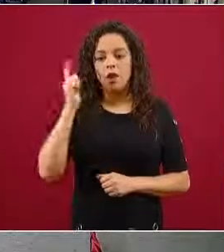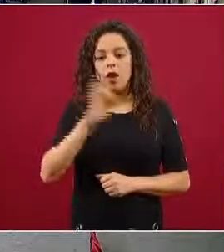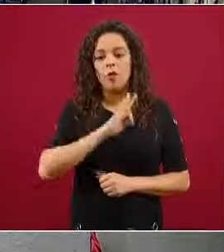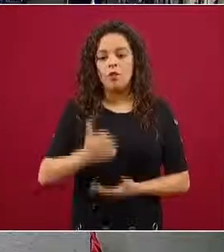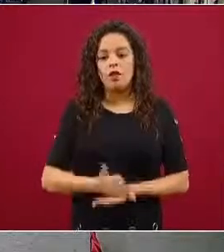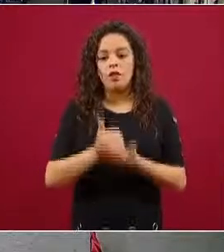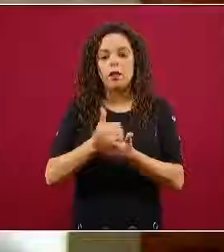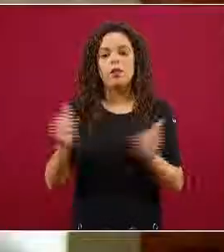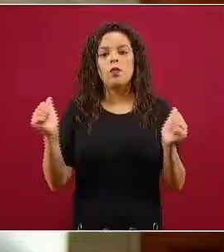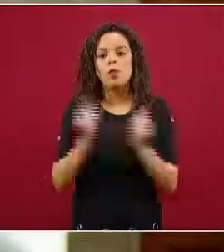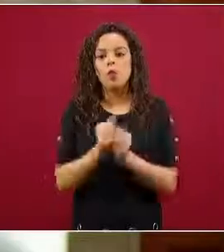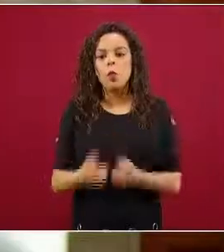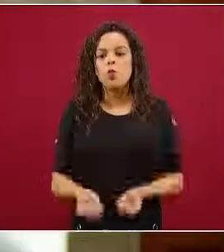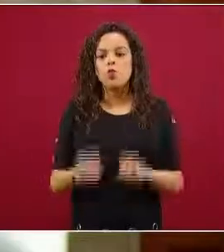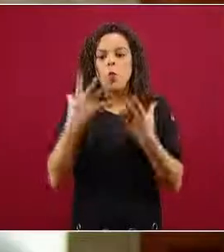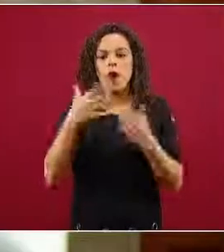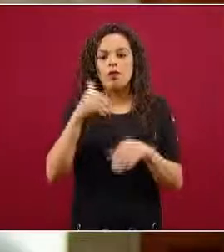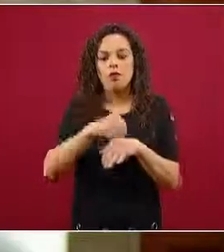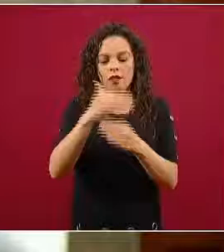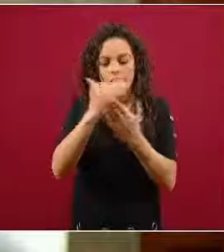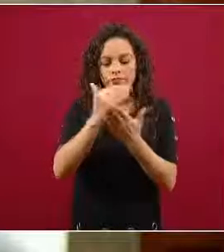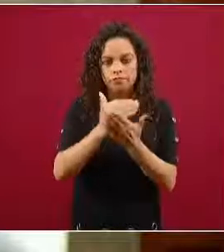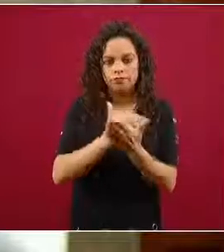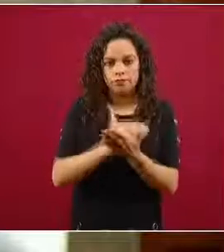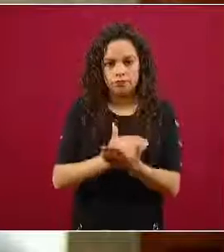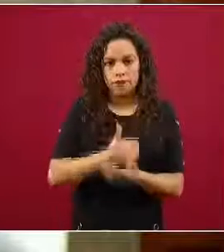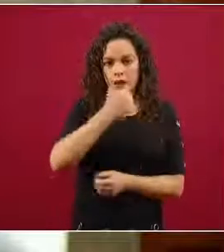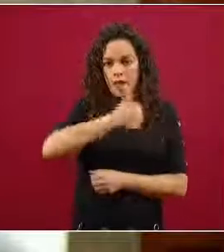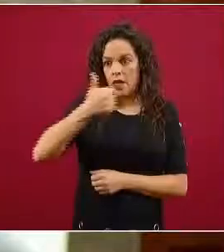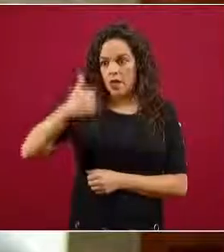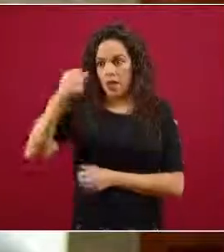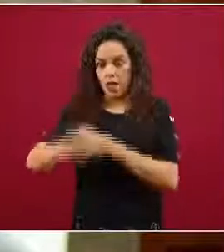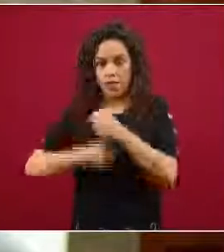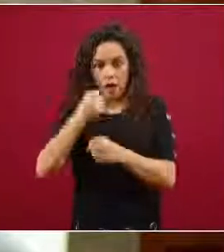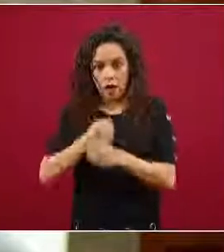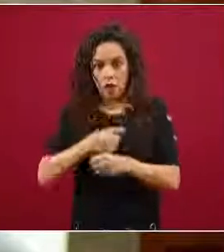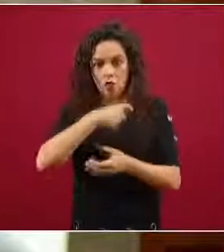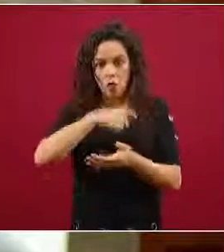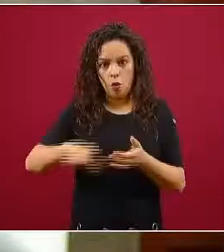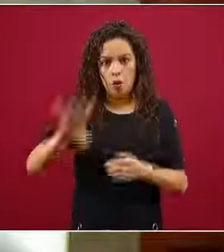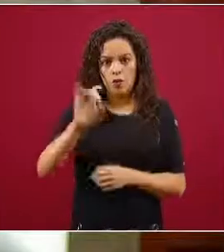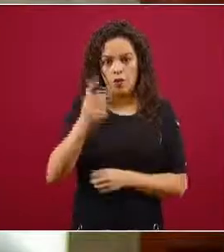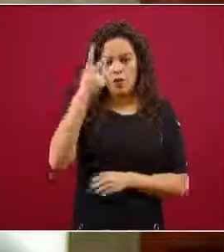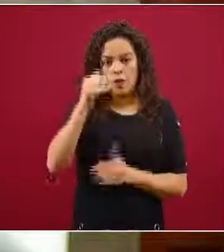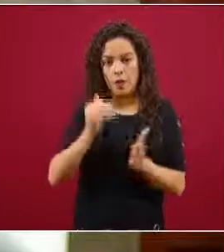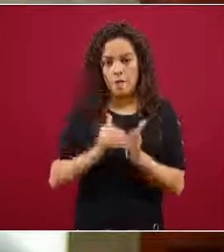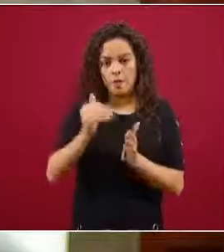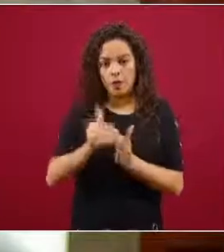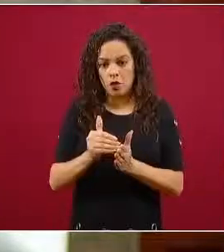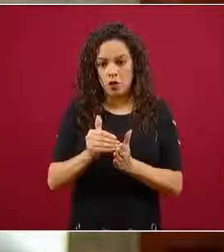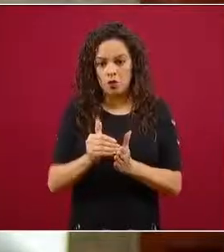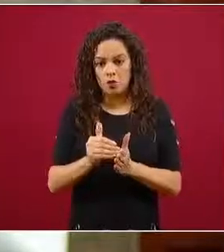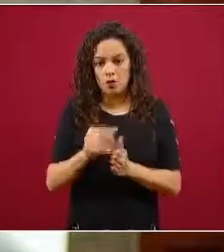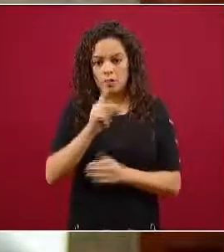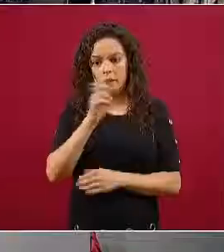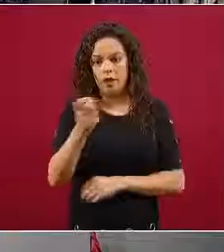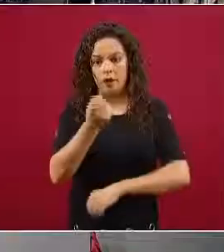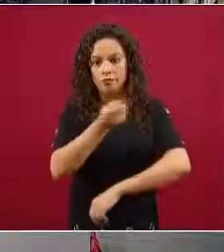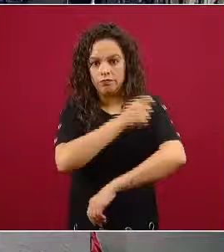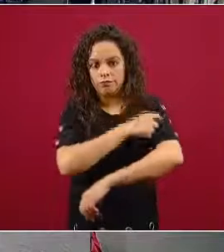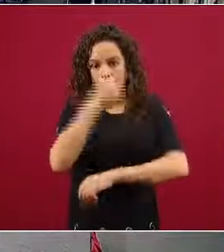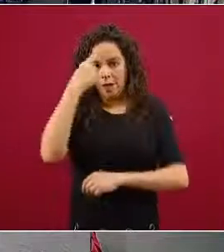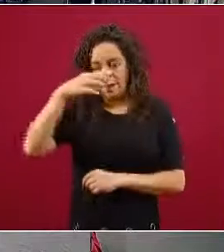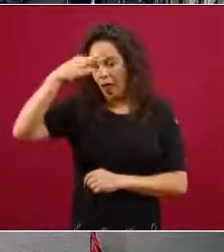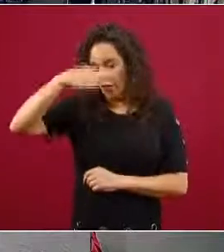Aproximadamente cada año se compran para influenza 32 millones de dosis de vacuna. El día de ayer se